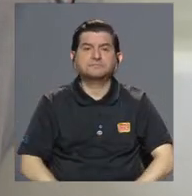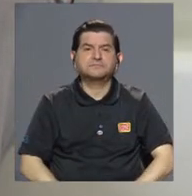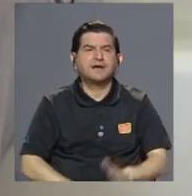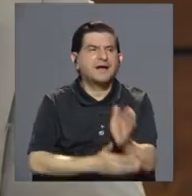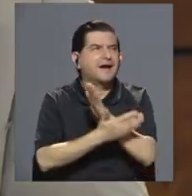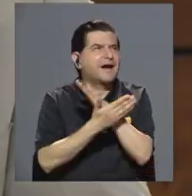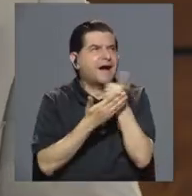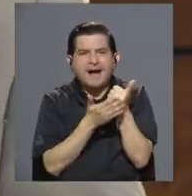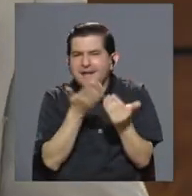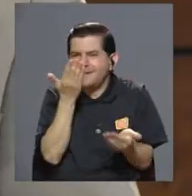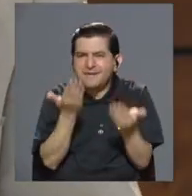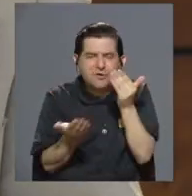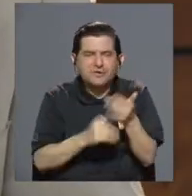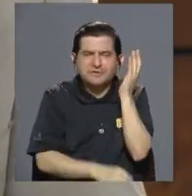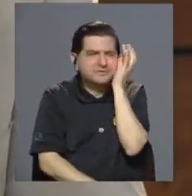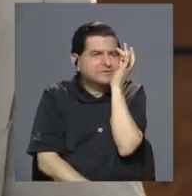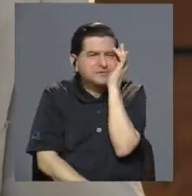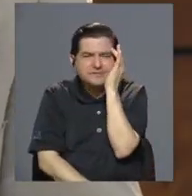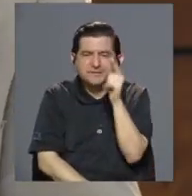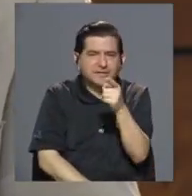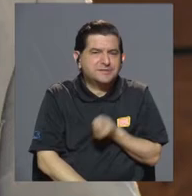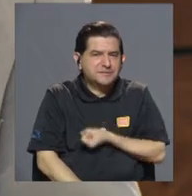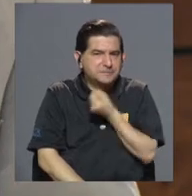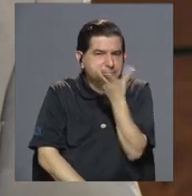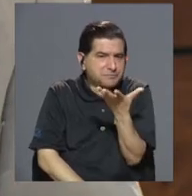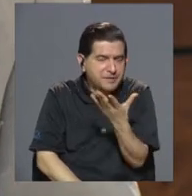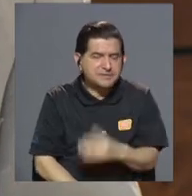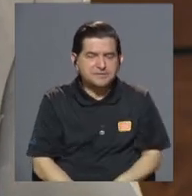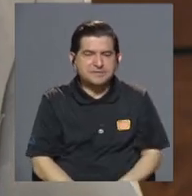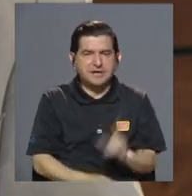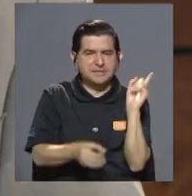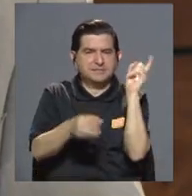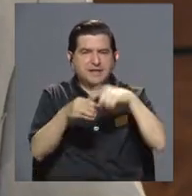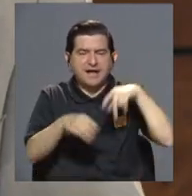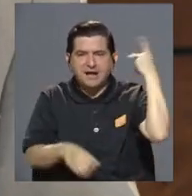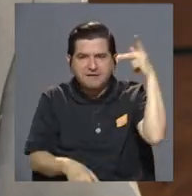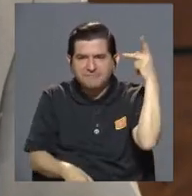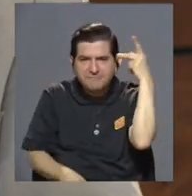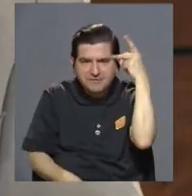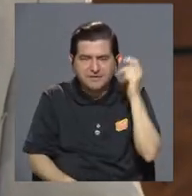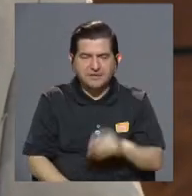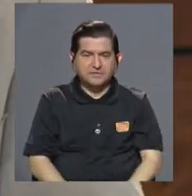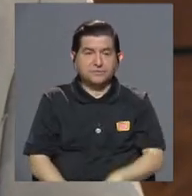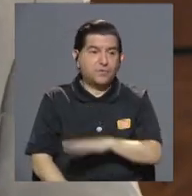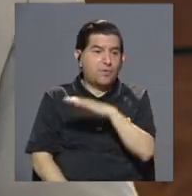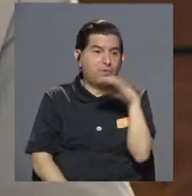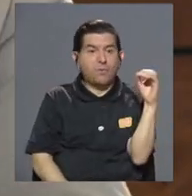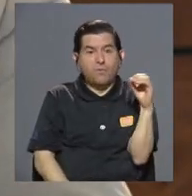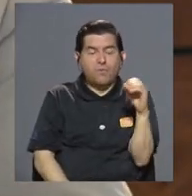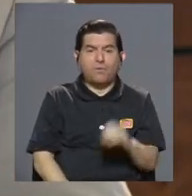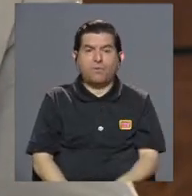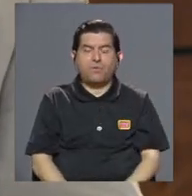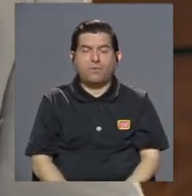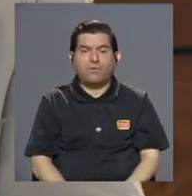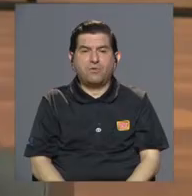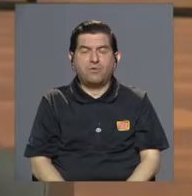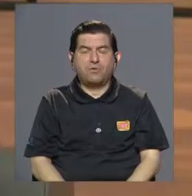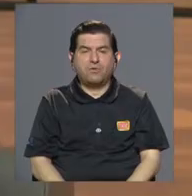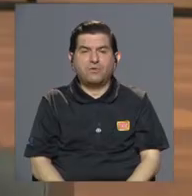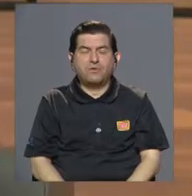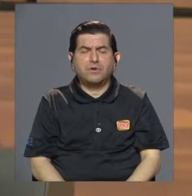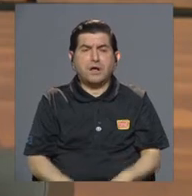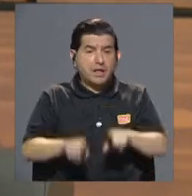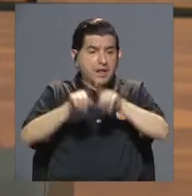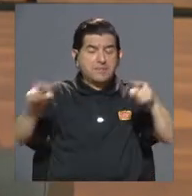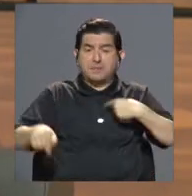algo de eso, algo de esas preocupaciones que usted expresó, afiliaciones políticas, sí, actitudes tampoco, homofóbicas.